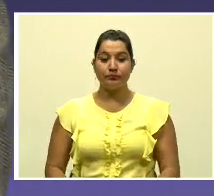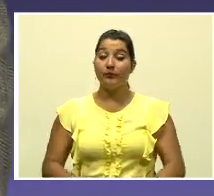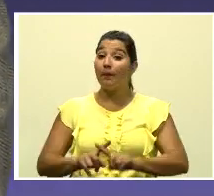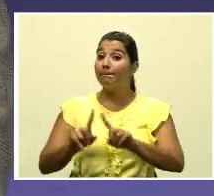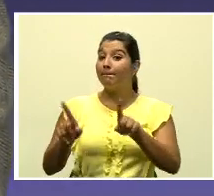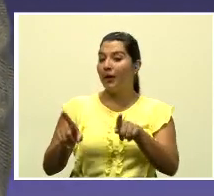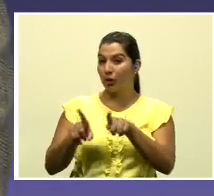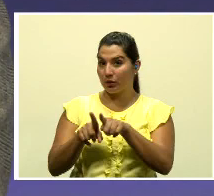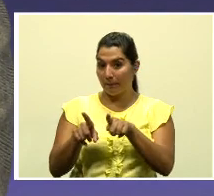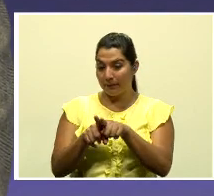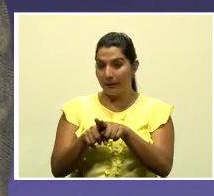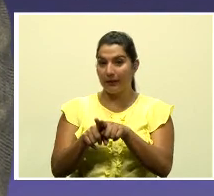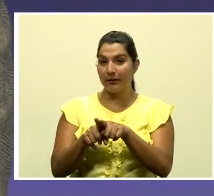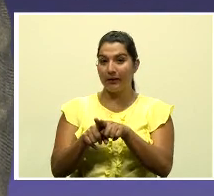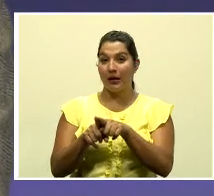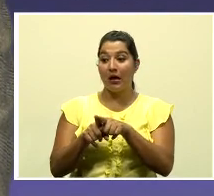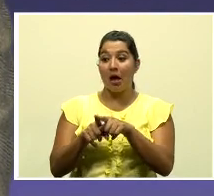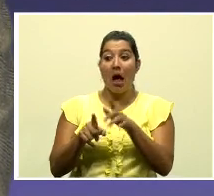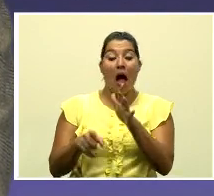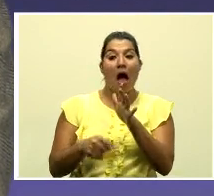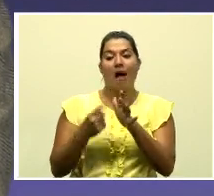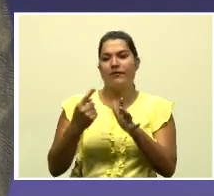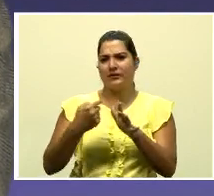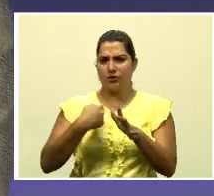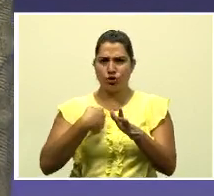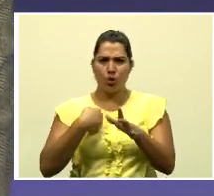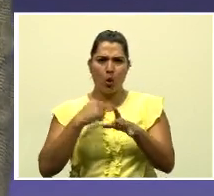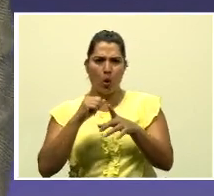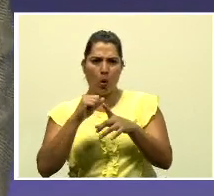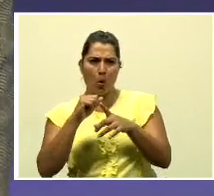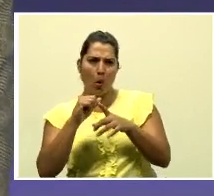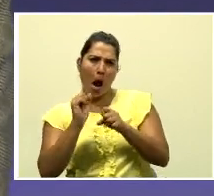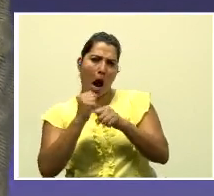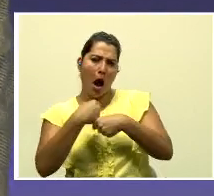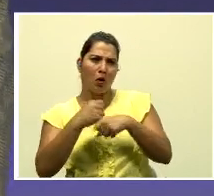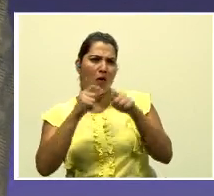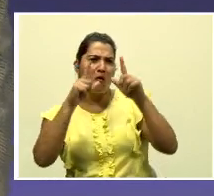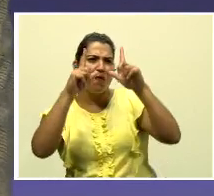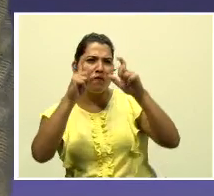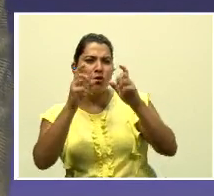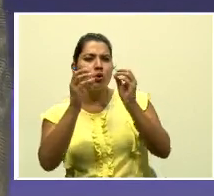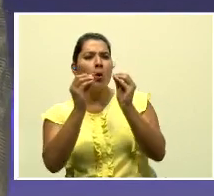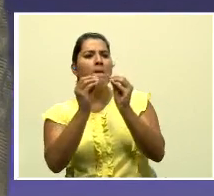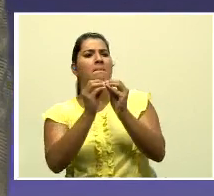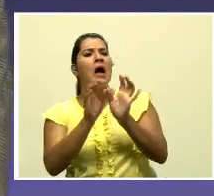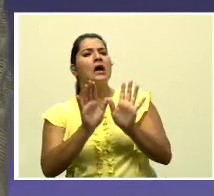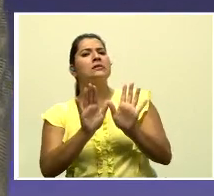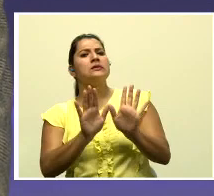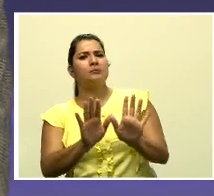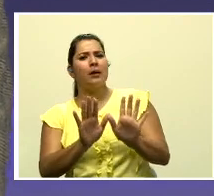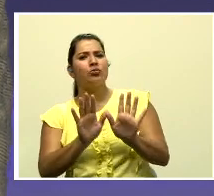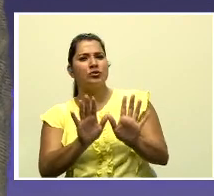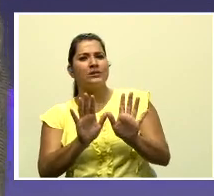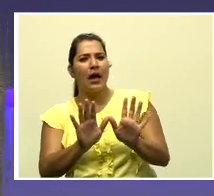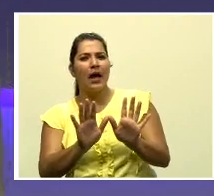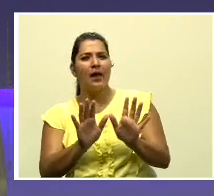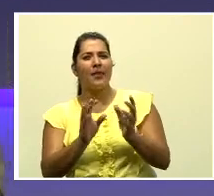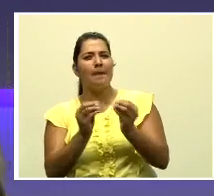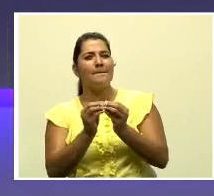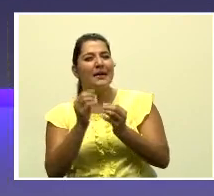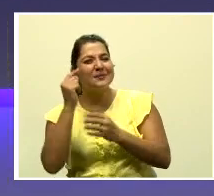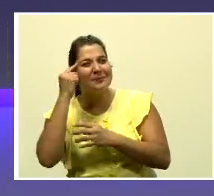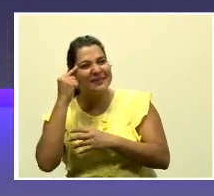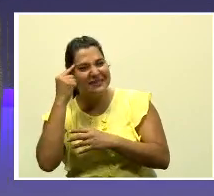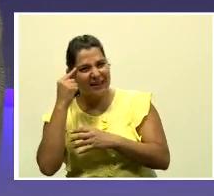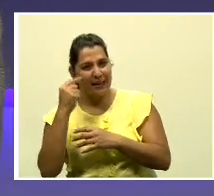Pero también en algunos momentos practico una fotografía más pausada, ¿verdad? Más pensada, en el